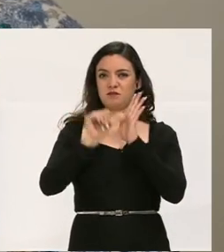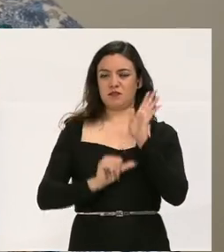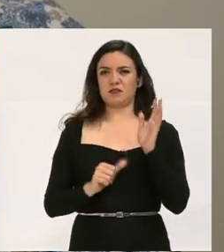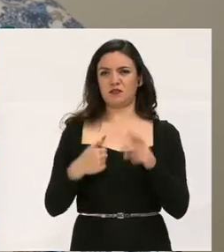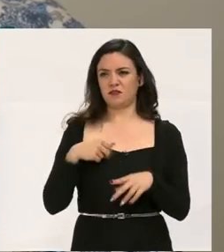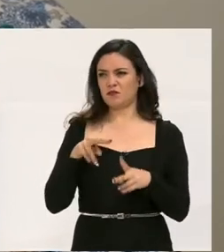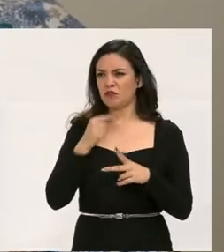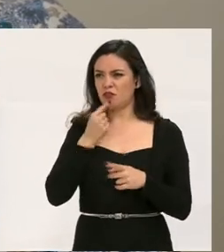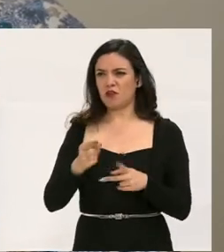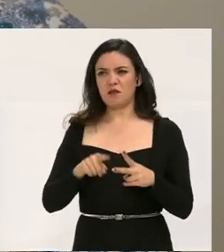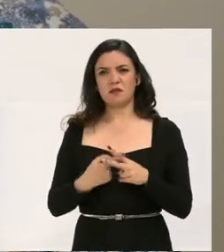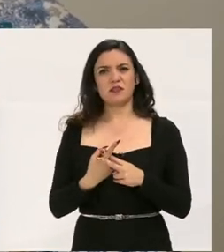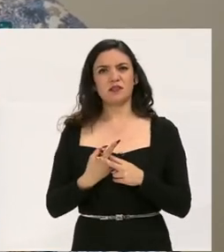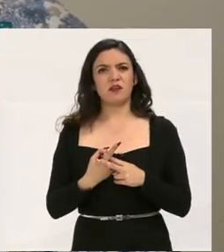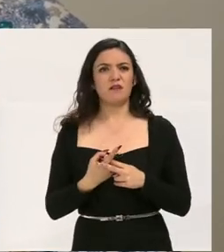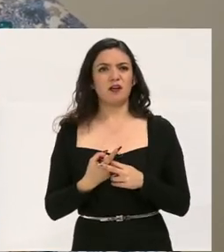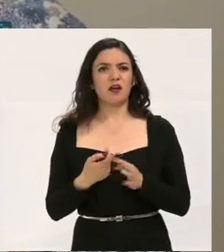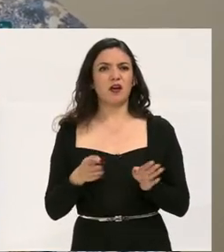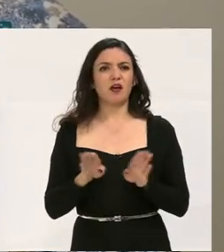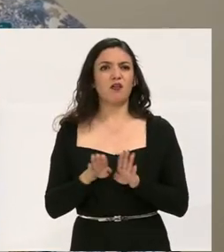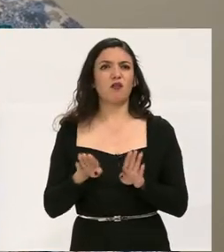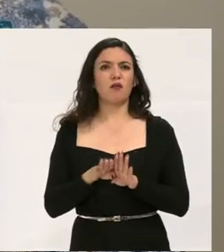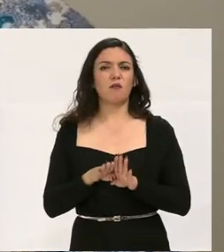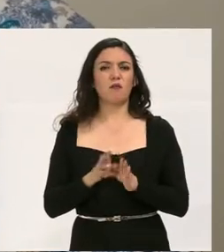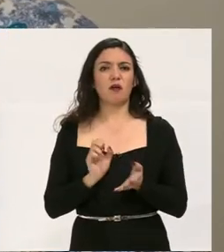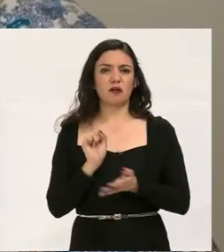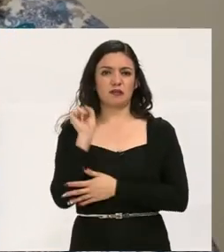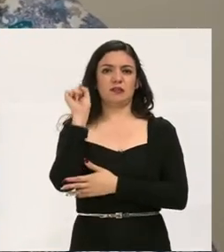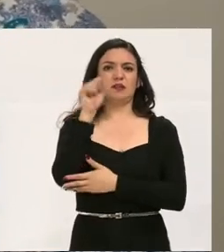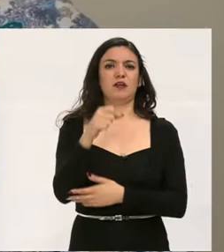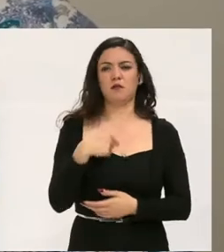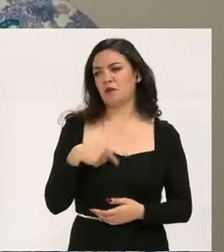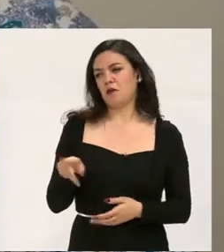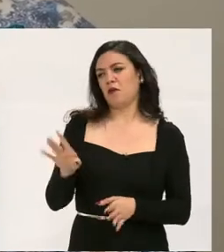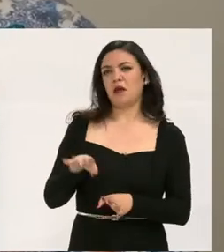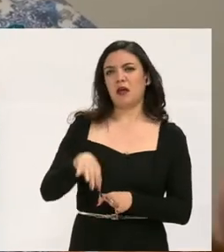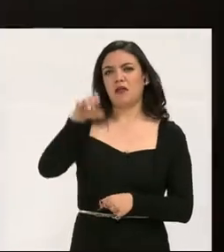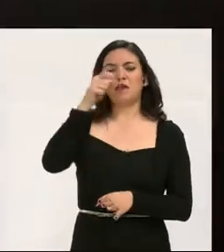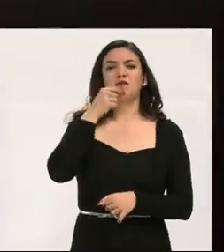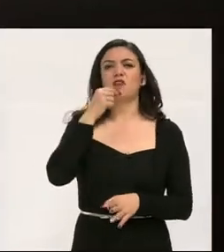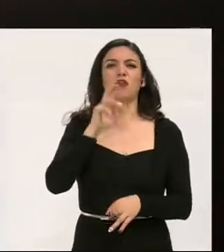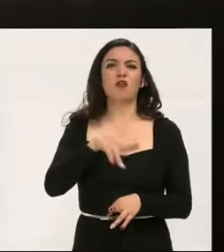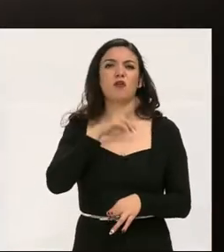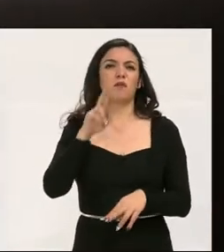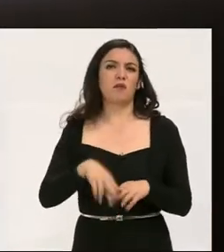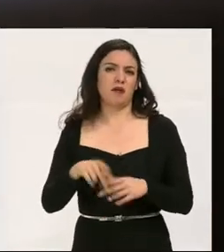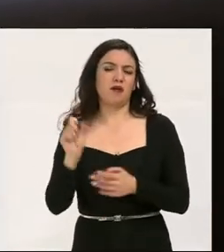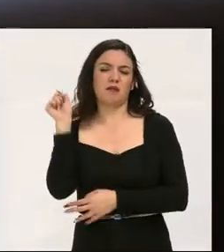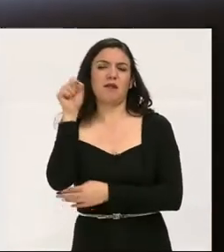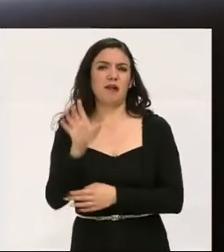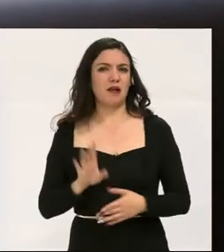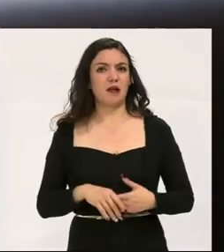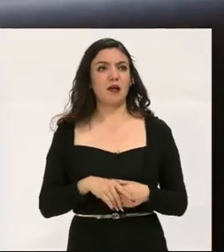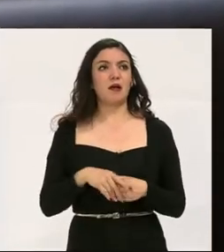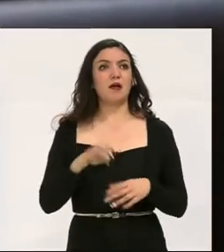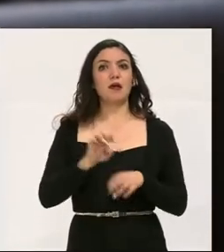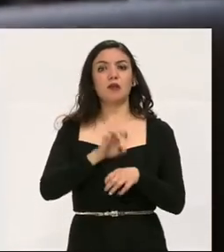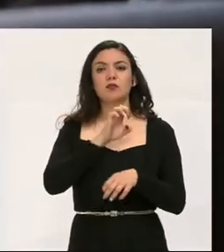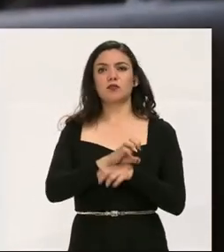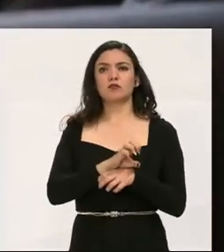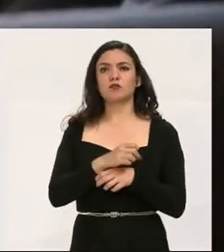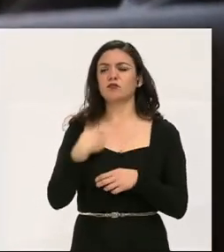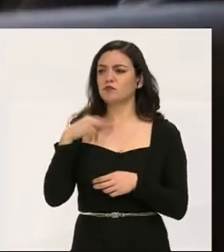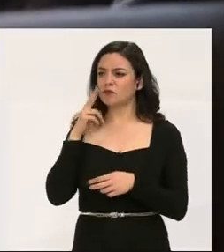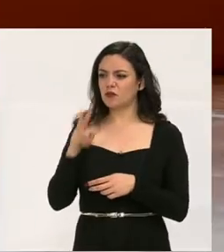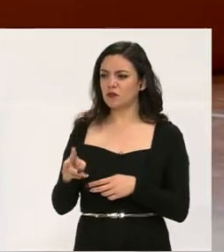los 10 meses que él no empezaba como que a levantarse ya los niños tienen a levantarse